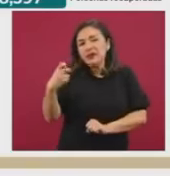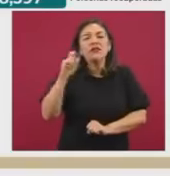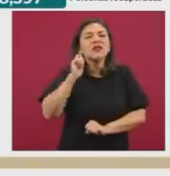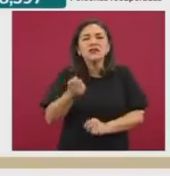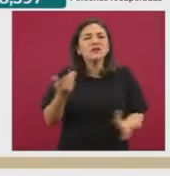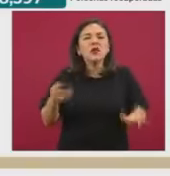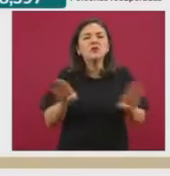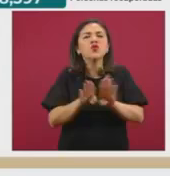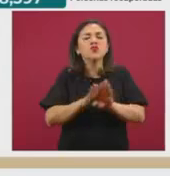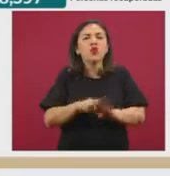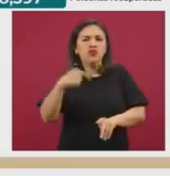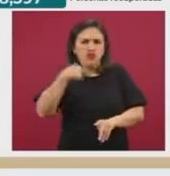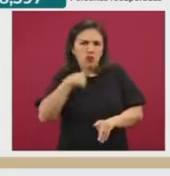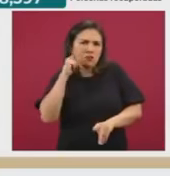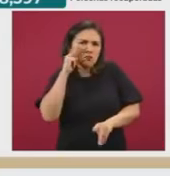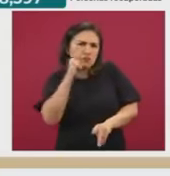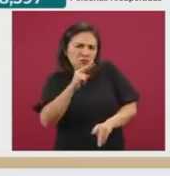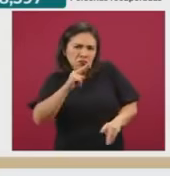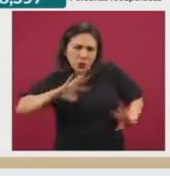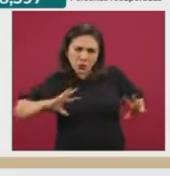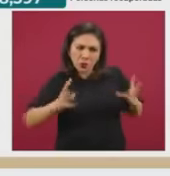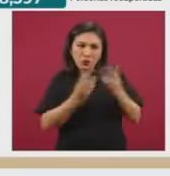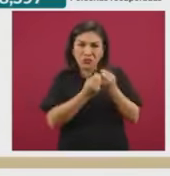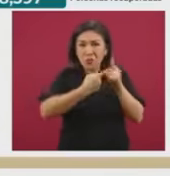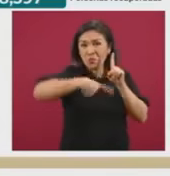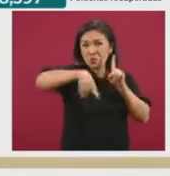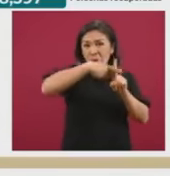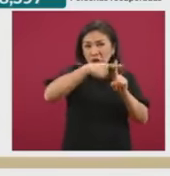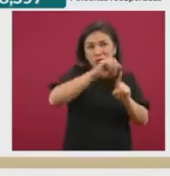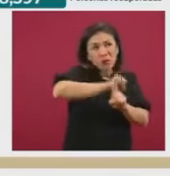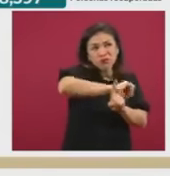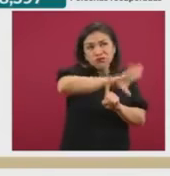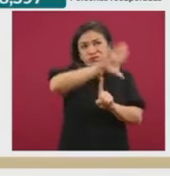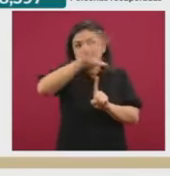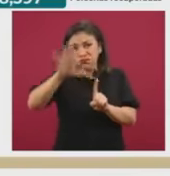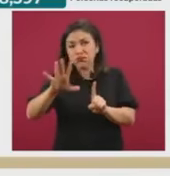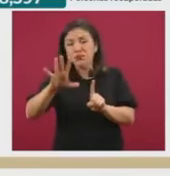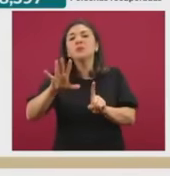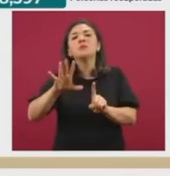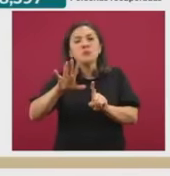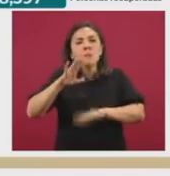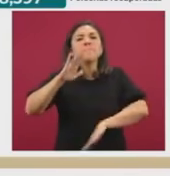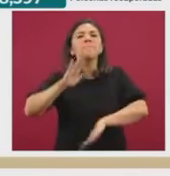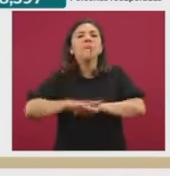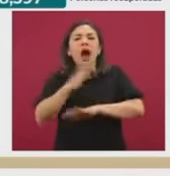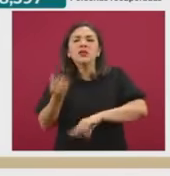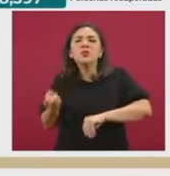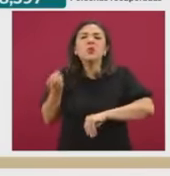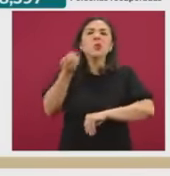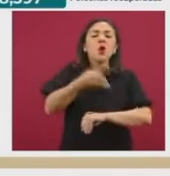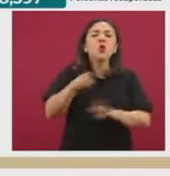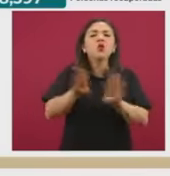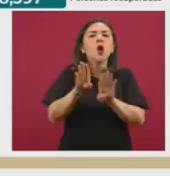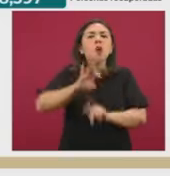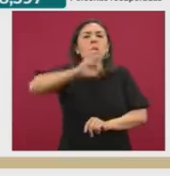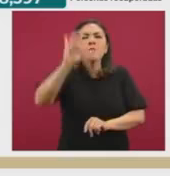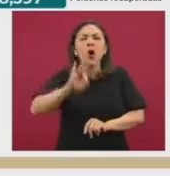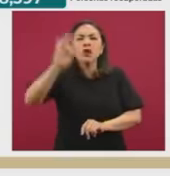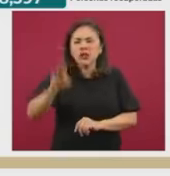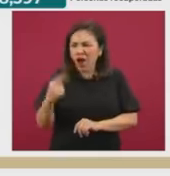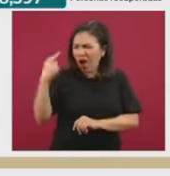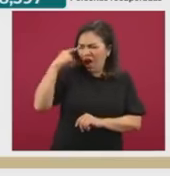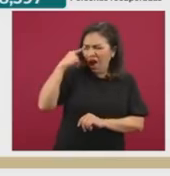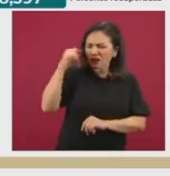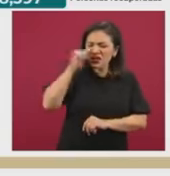lo que hacemos es incluir o sumarle a los casos confirmados, sumarles una proporción, de acuerdo a la positividad de cada